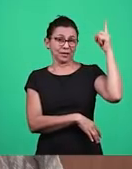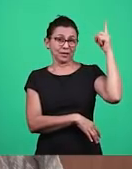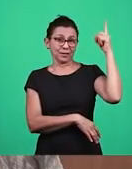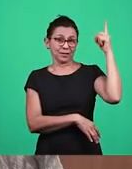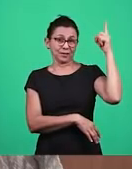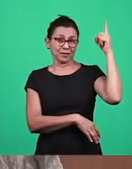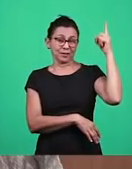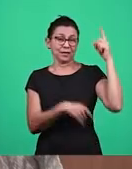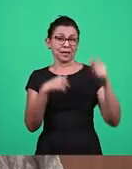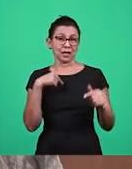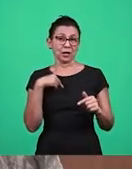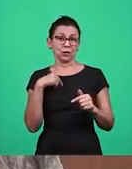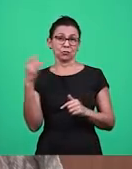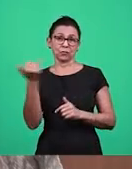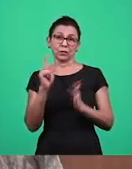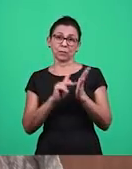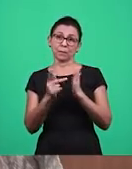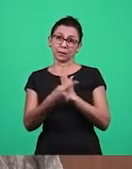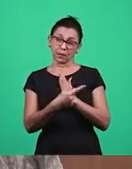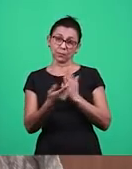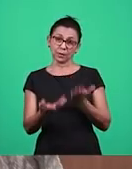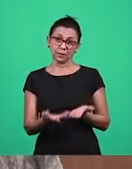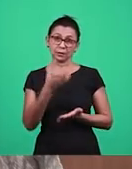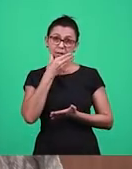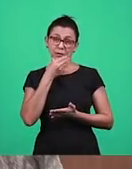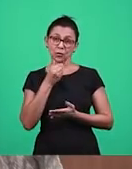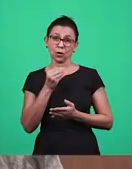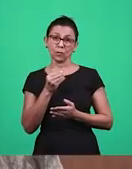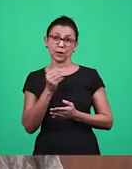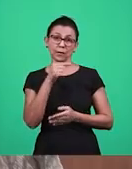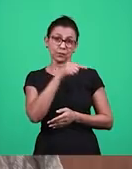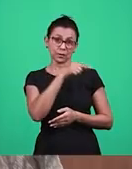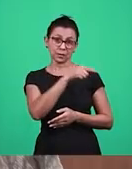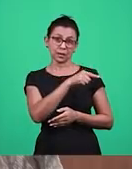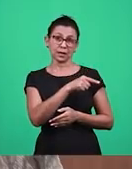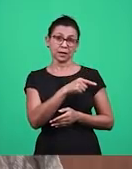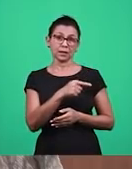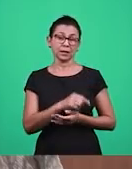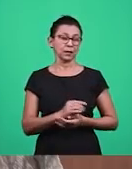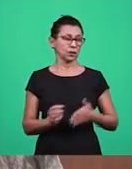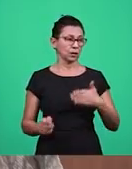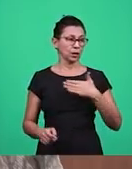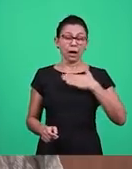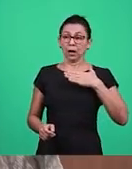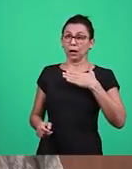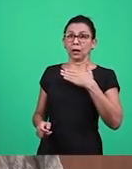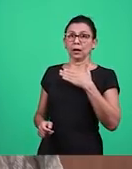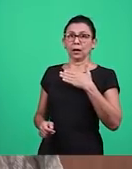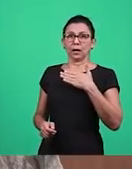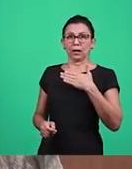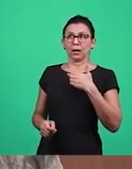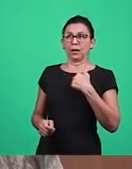Y ahora David se llevó un susto, porque ahora David se dio cuenta cuán maravilloso fue aquel regalo